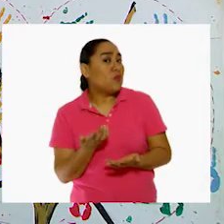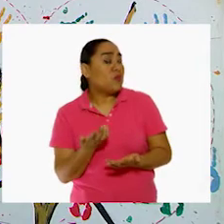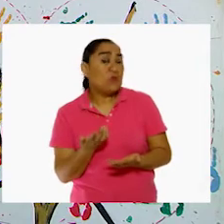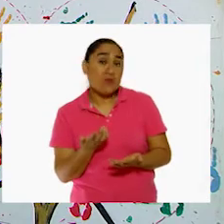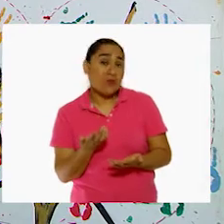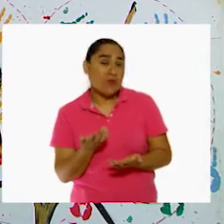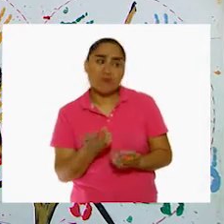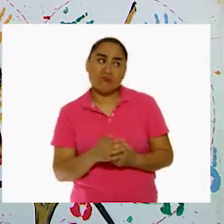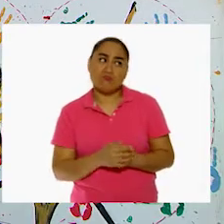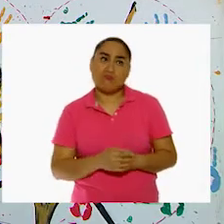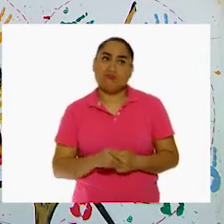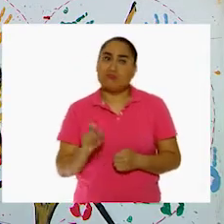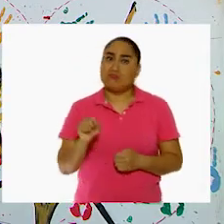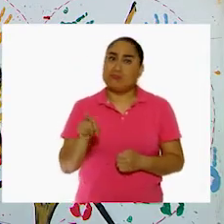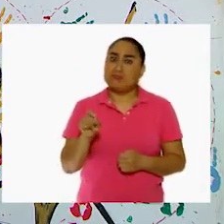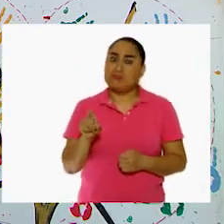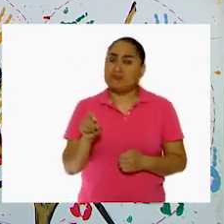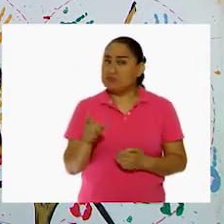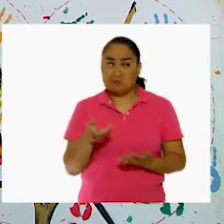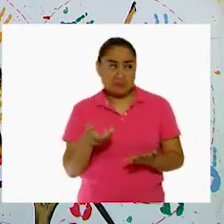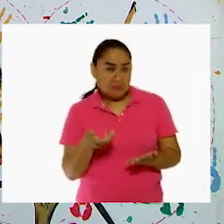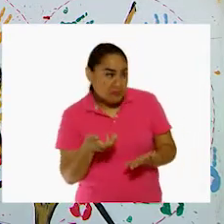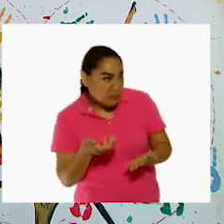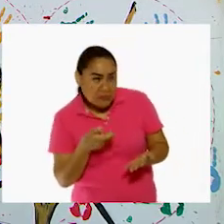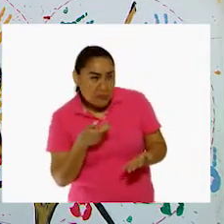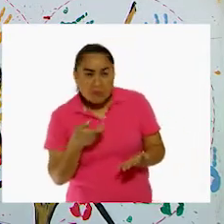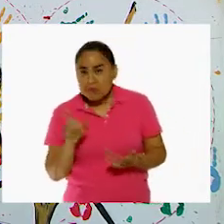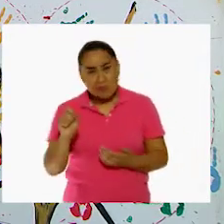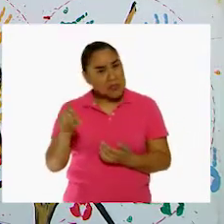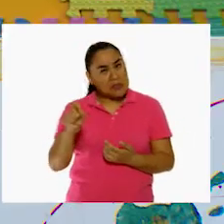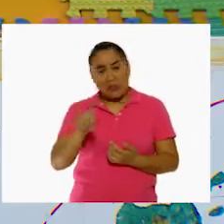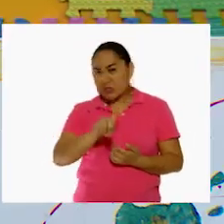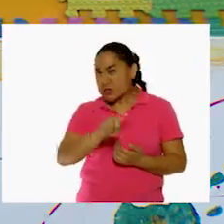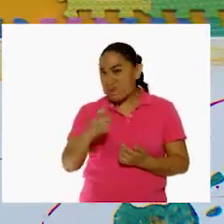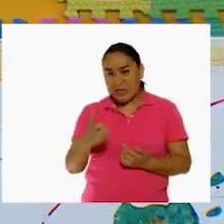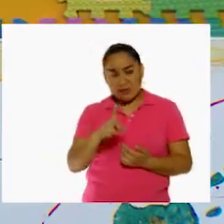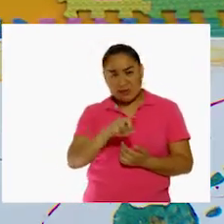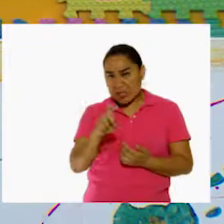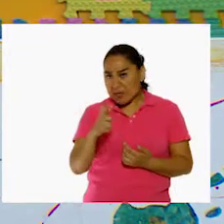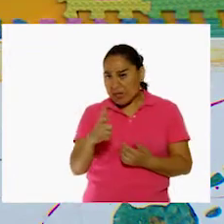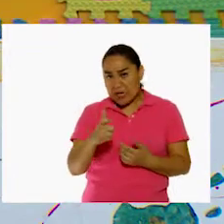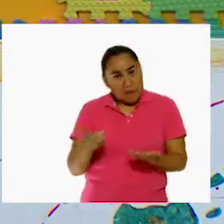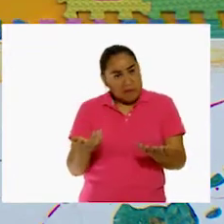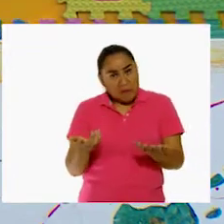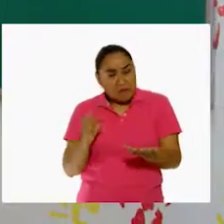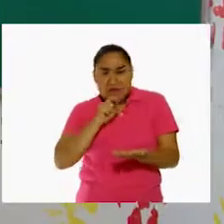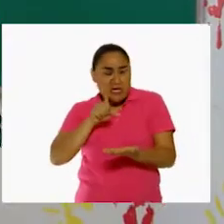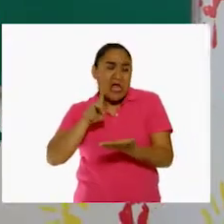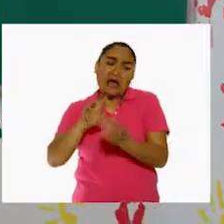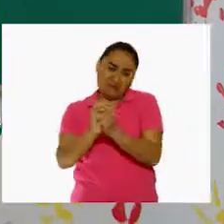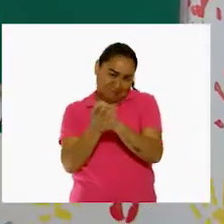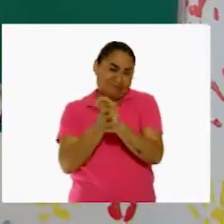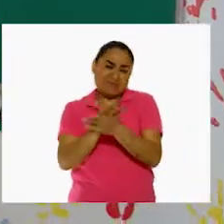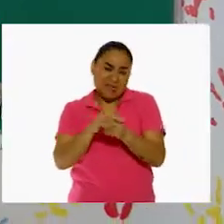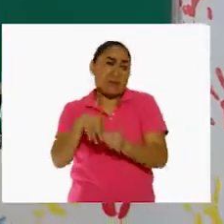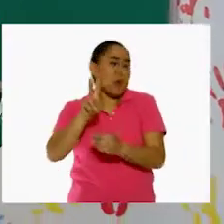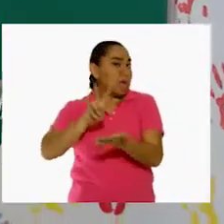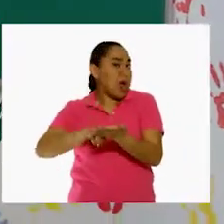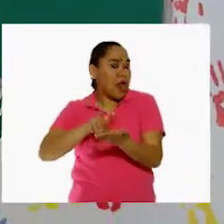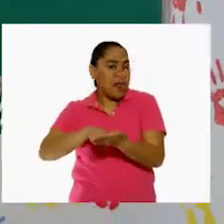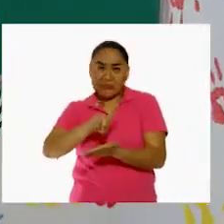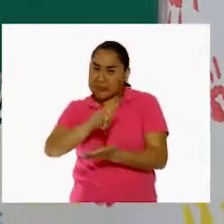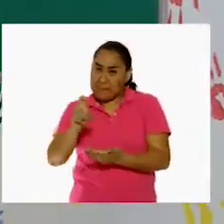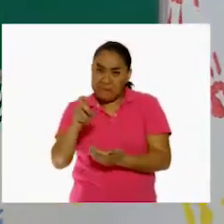Bueno, no ha perdido su valor, sigue valiendo... Sí, ¿no? Sigue valiendo 100 pesos, ¿sí? Lo mismo, 100 pesos. Ok. Está hecho bola, pero sigue valiendo 100 pesos.